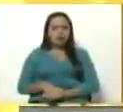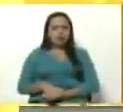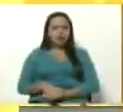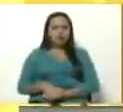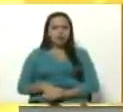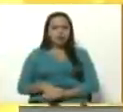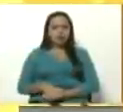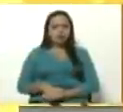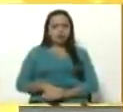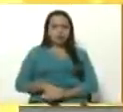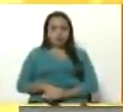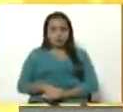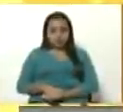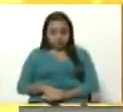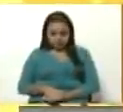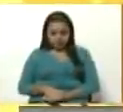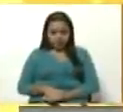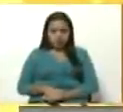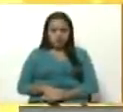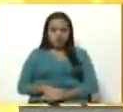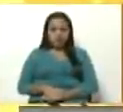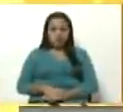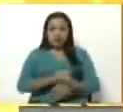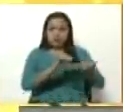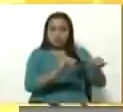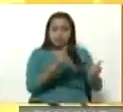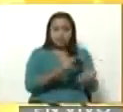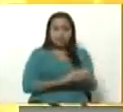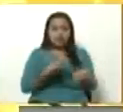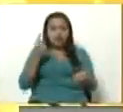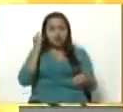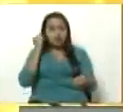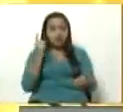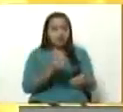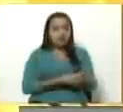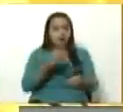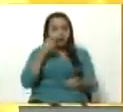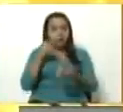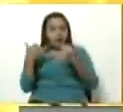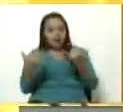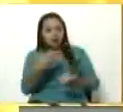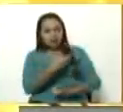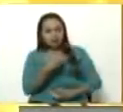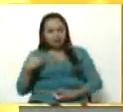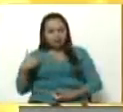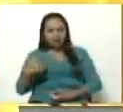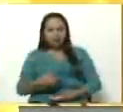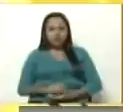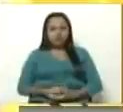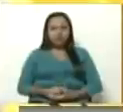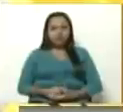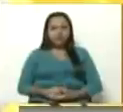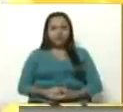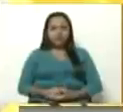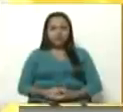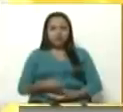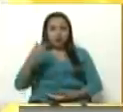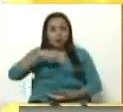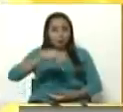manera, compañeros, hermanos y hermanas, yo quiero aprovechar para que en este